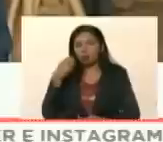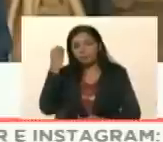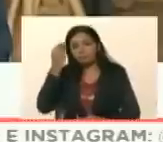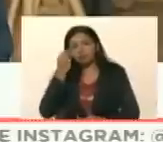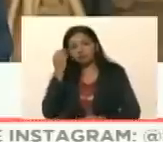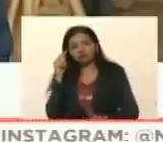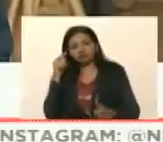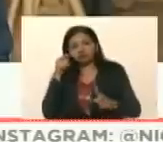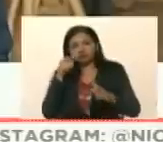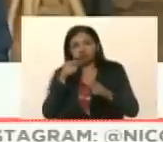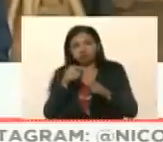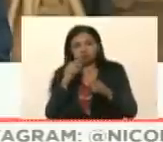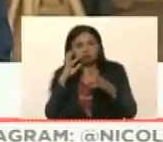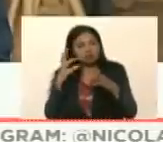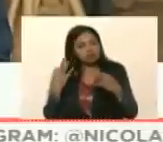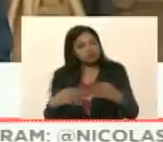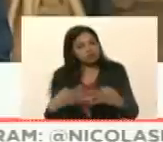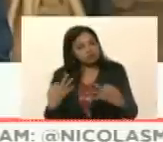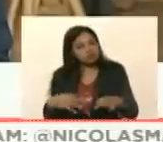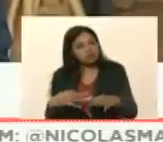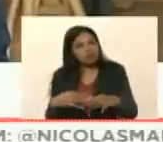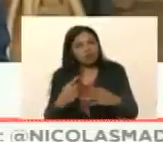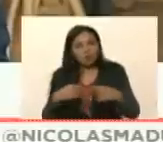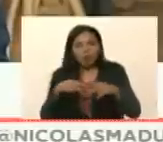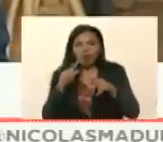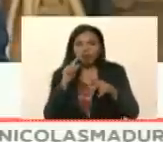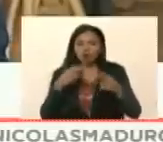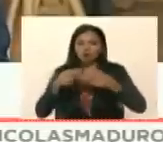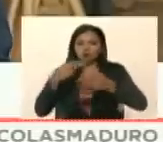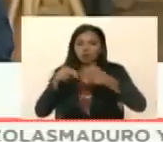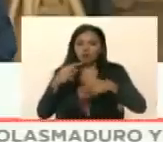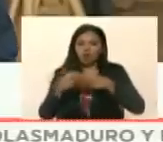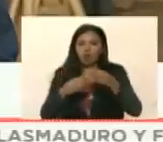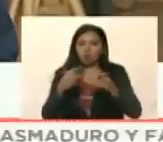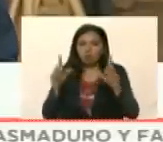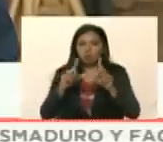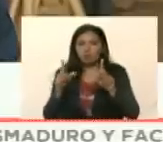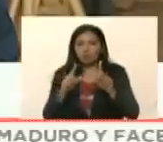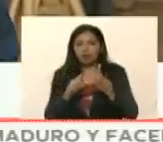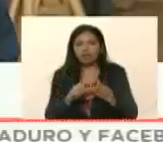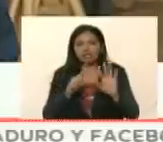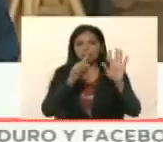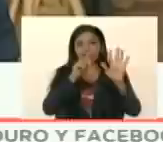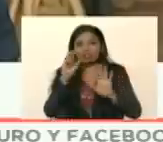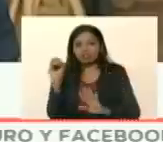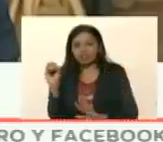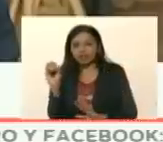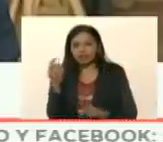objetiva, sincera y constructiva sobre esa serie. 60 capítulos.